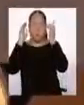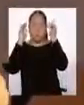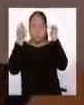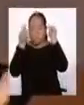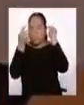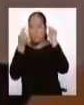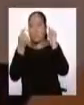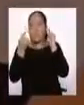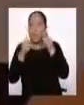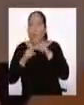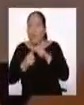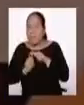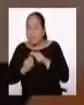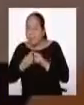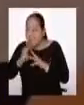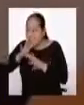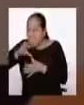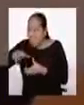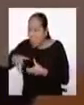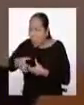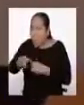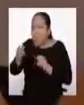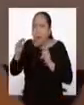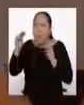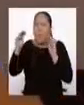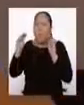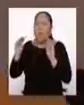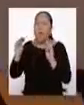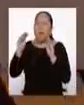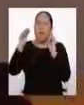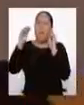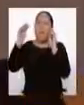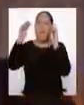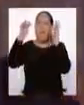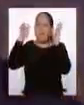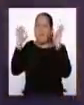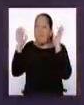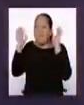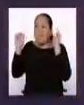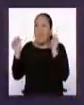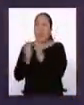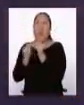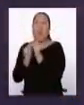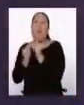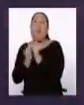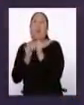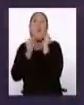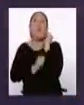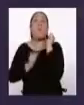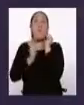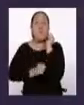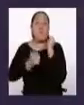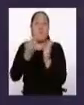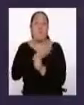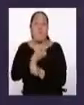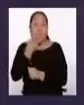mundo de fantasía en ese momento junto con mi hermano, que ya nos convertimos en una especie de huancaínos